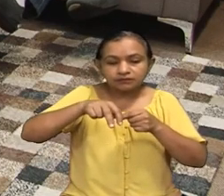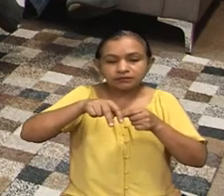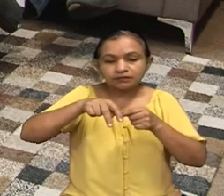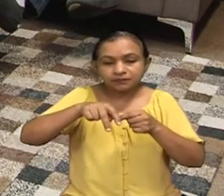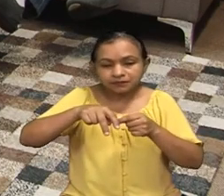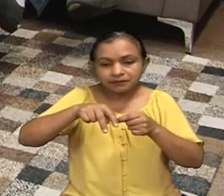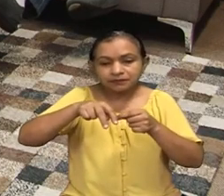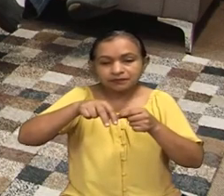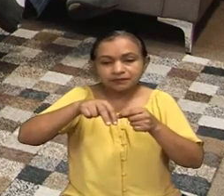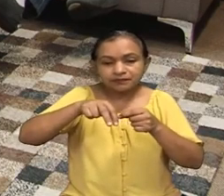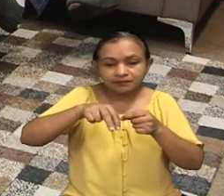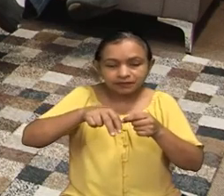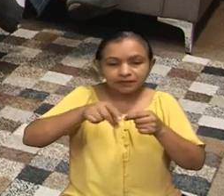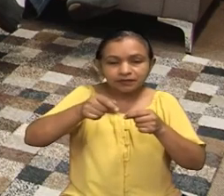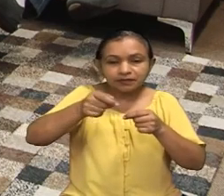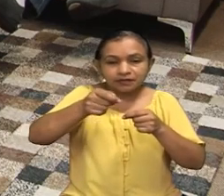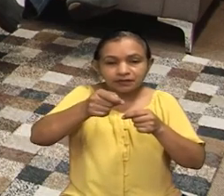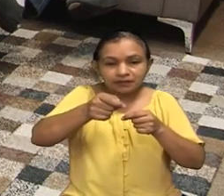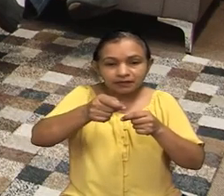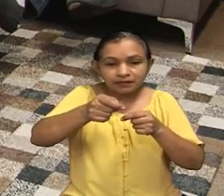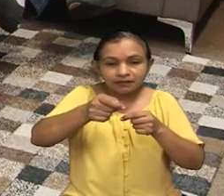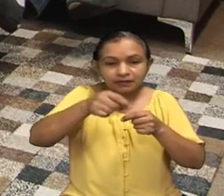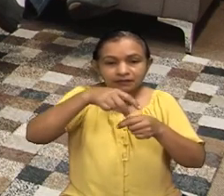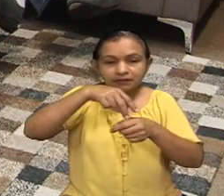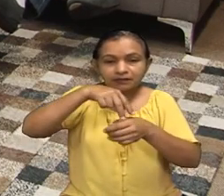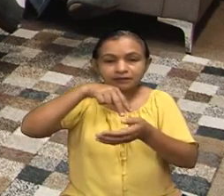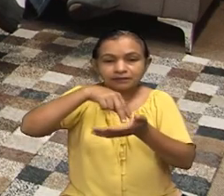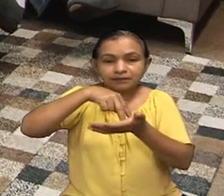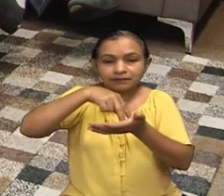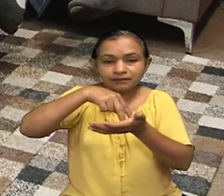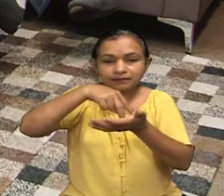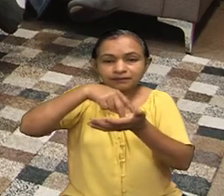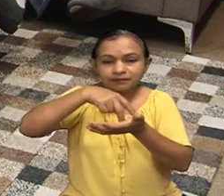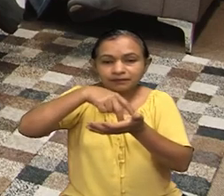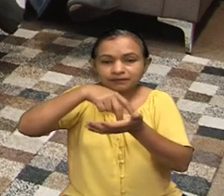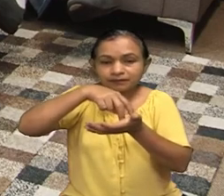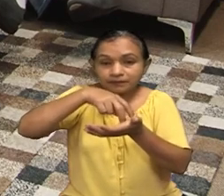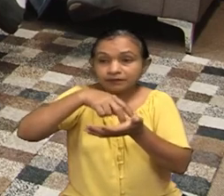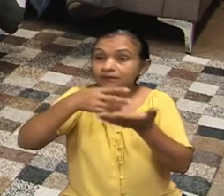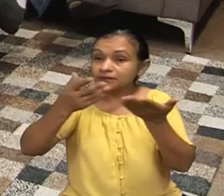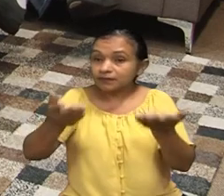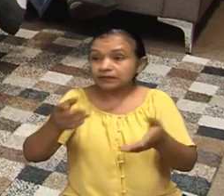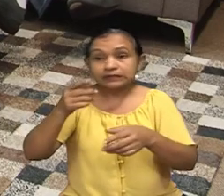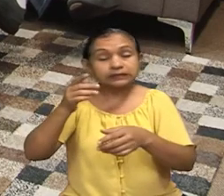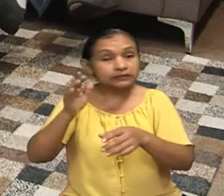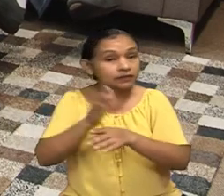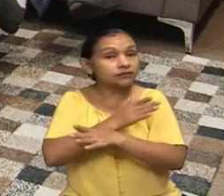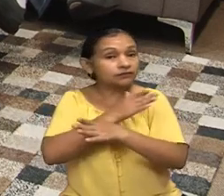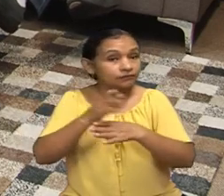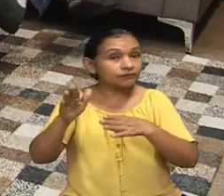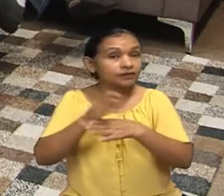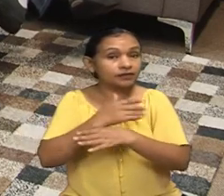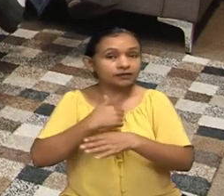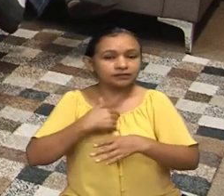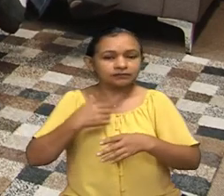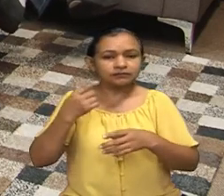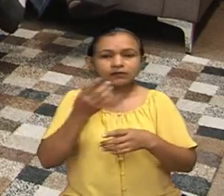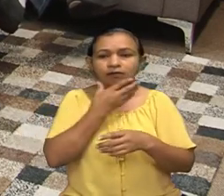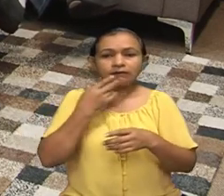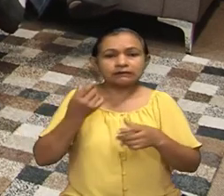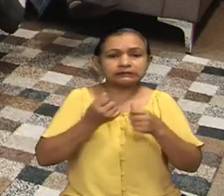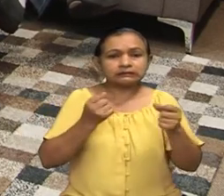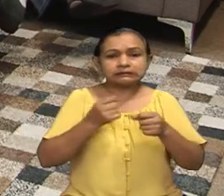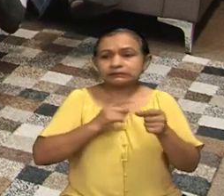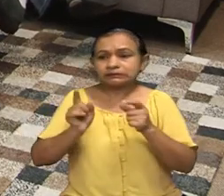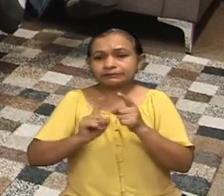ritmo sagrado, ¿no? A ese ritmo, a ese tiempo, ¿no? La concepción del tiempo es diferente. Nosotros andamos acelerados todo